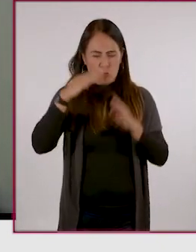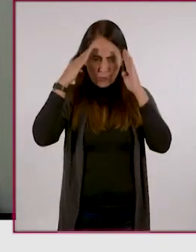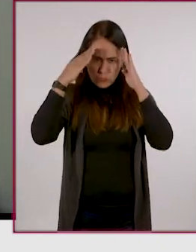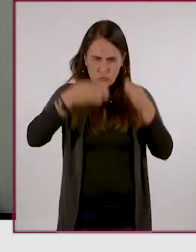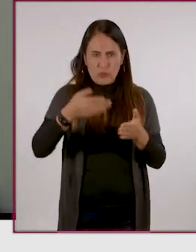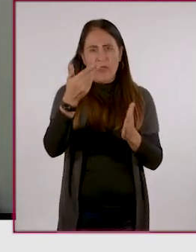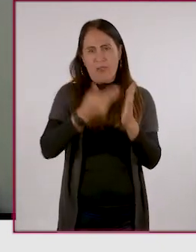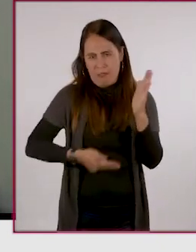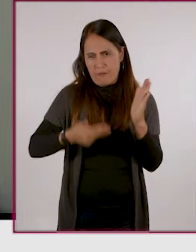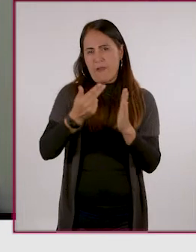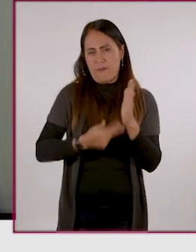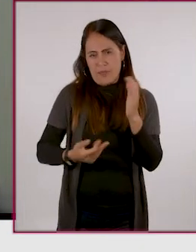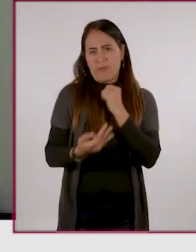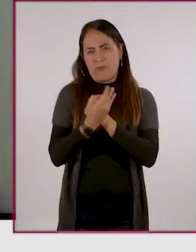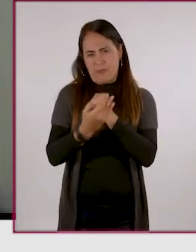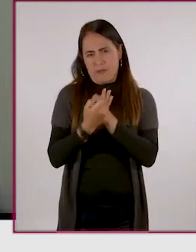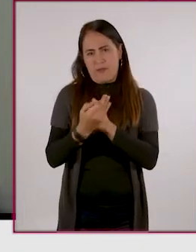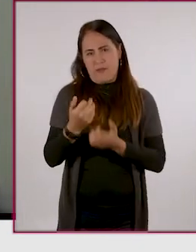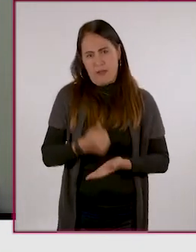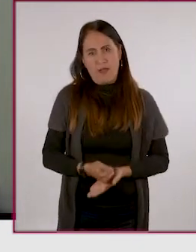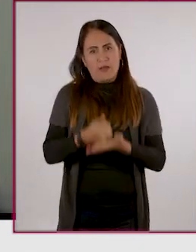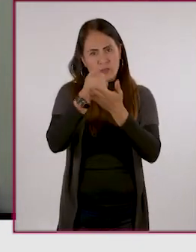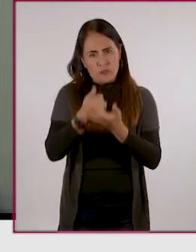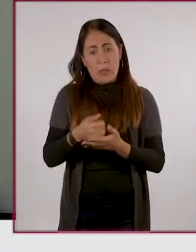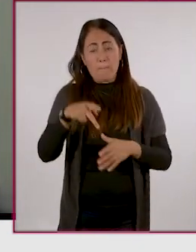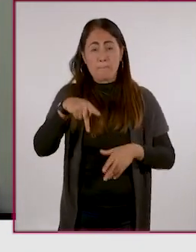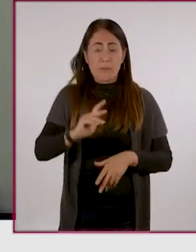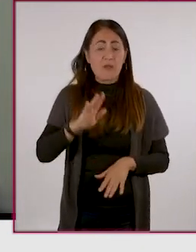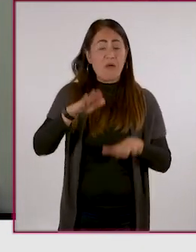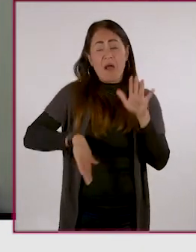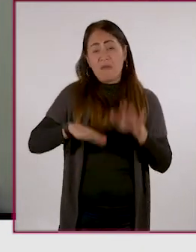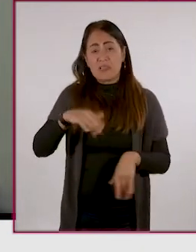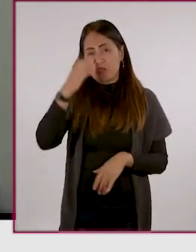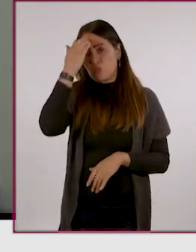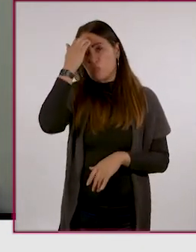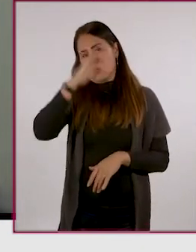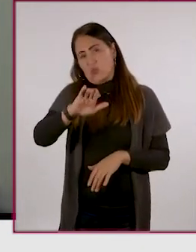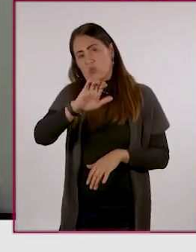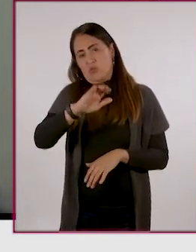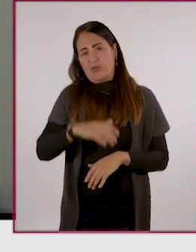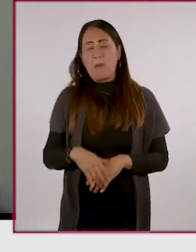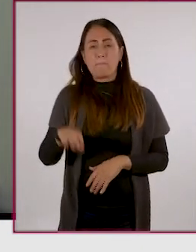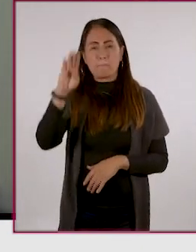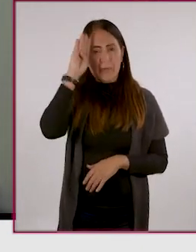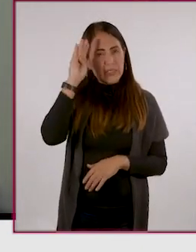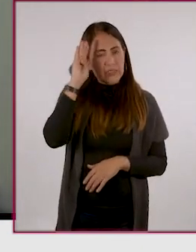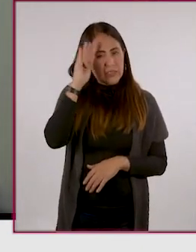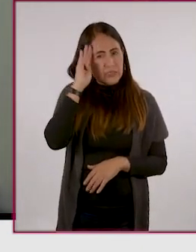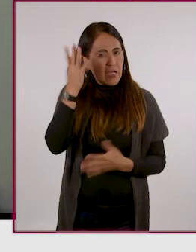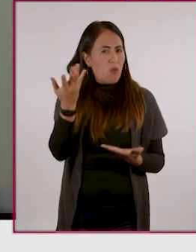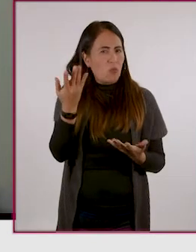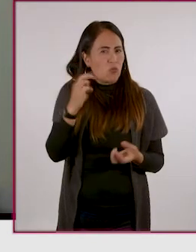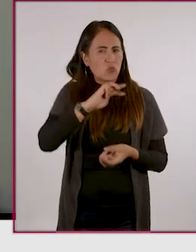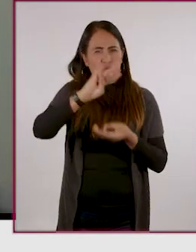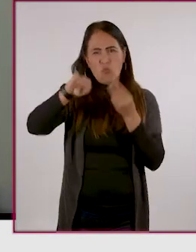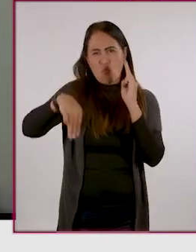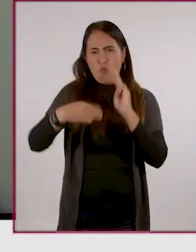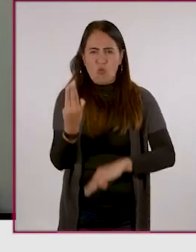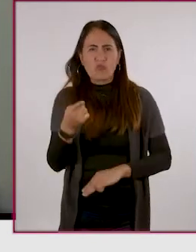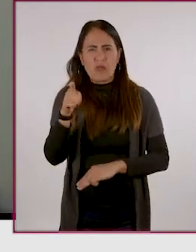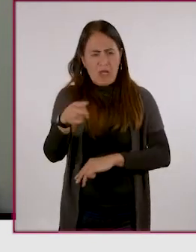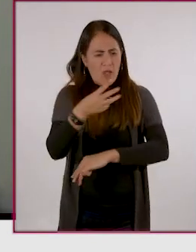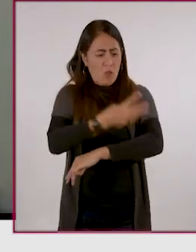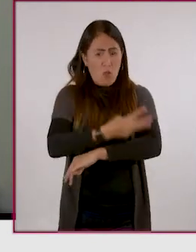es una gran herramienta, ¿no? Y que a veces no desconocemos, ¿no? Porque pensamos que todo mundo